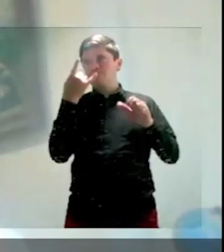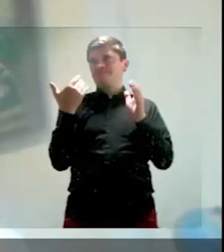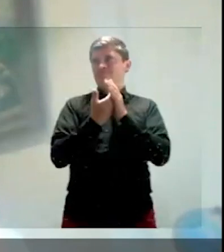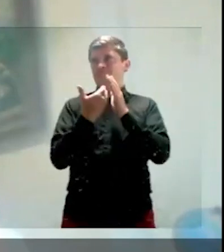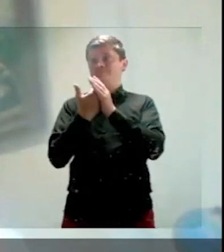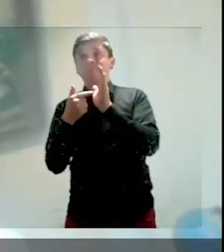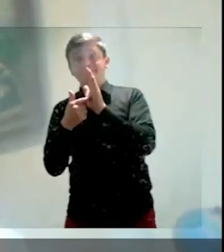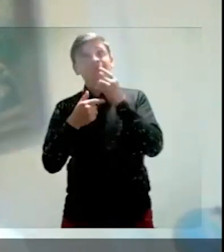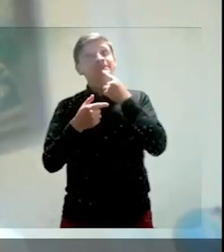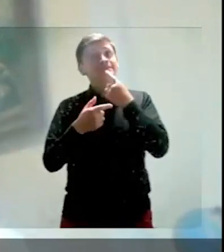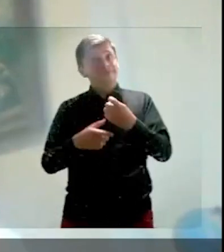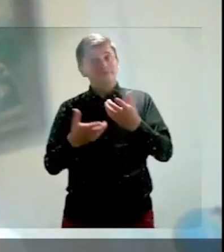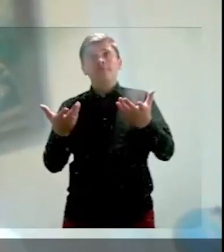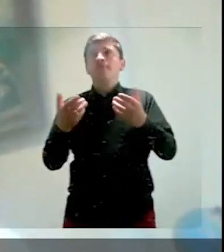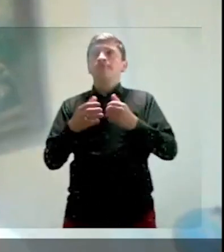defecto